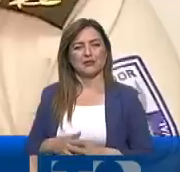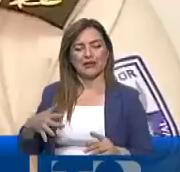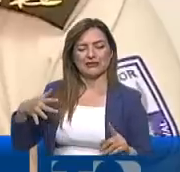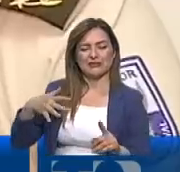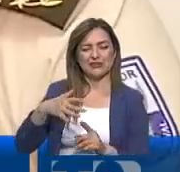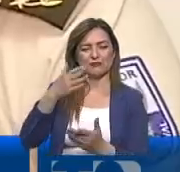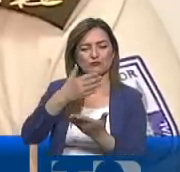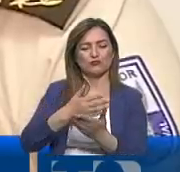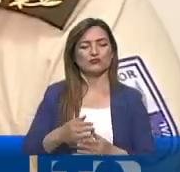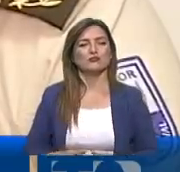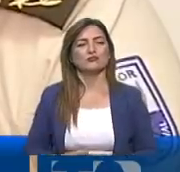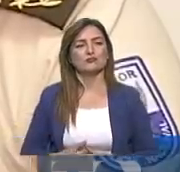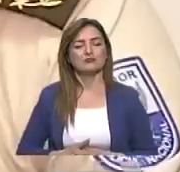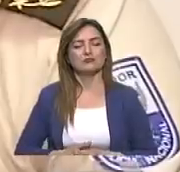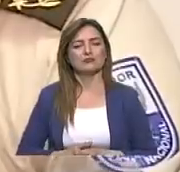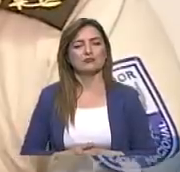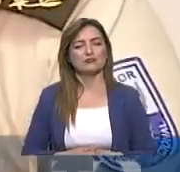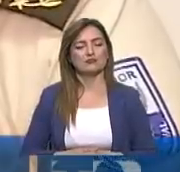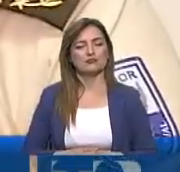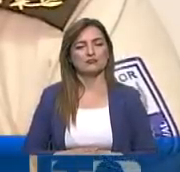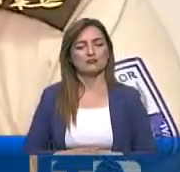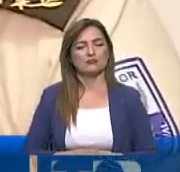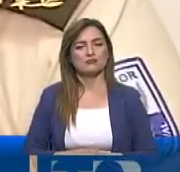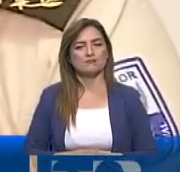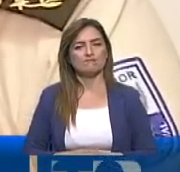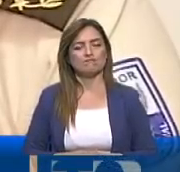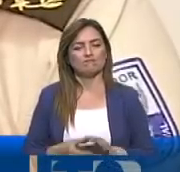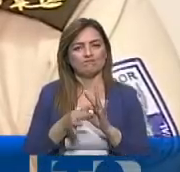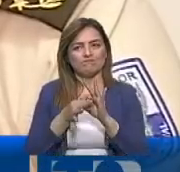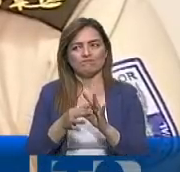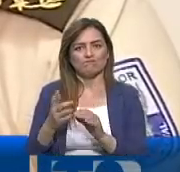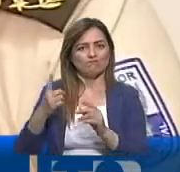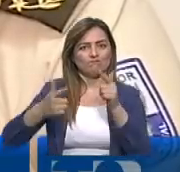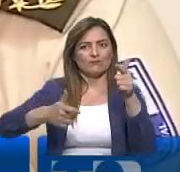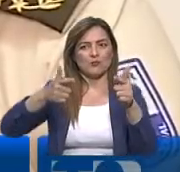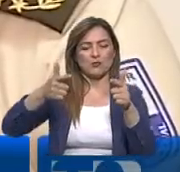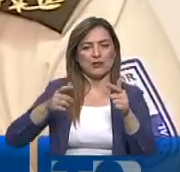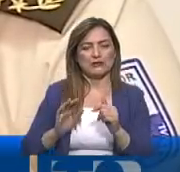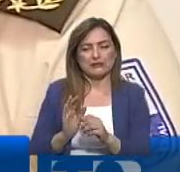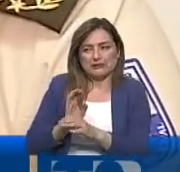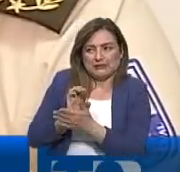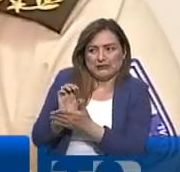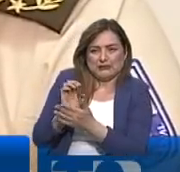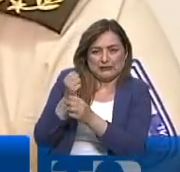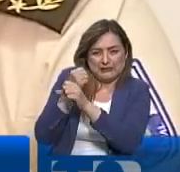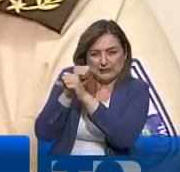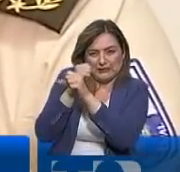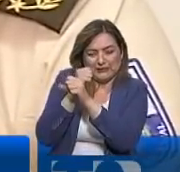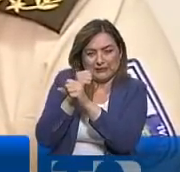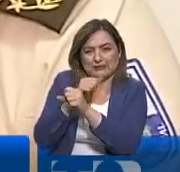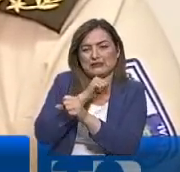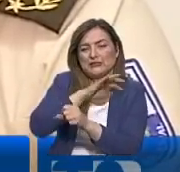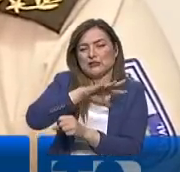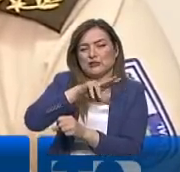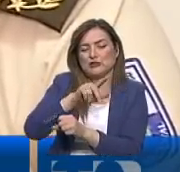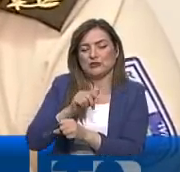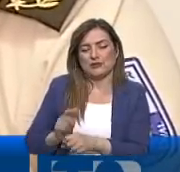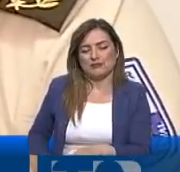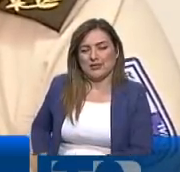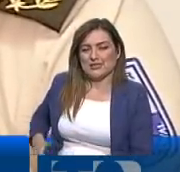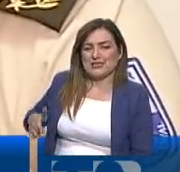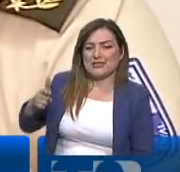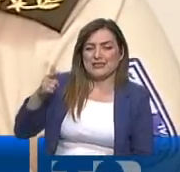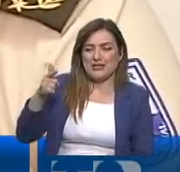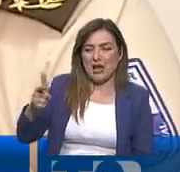atraco. Y el compañero policía, al repeler ese ataque para evitar que sea asaltado el local de comida,